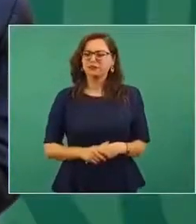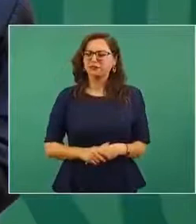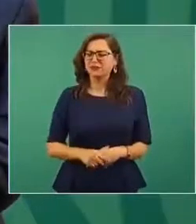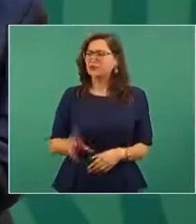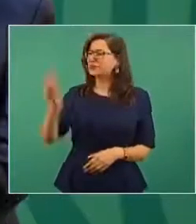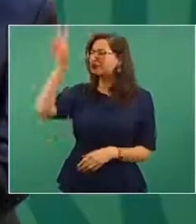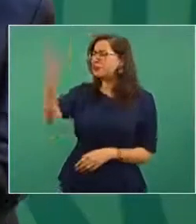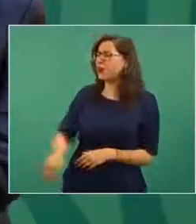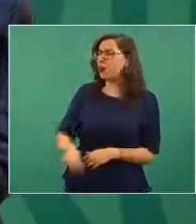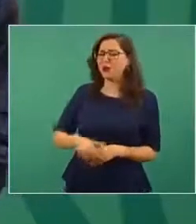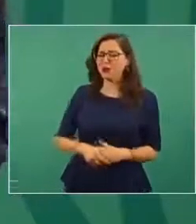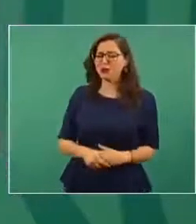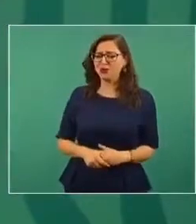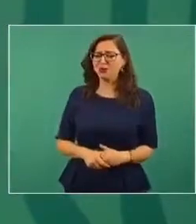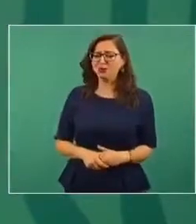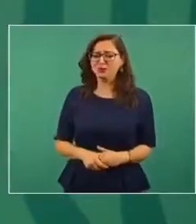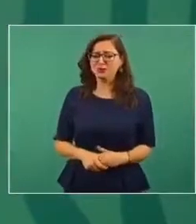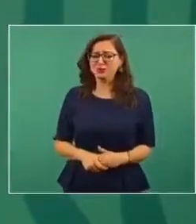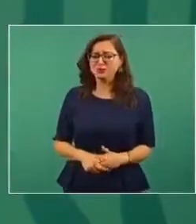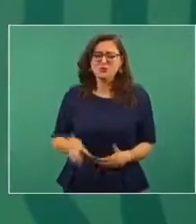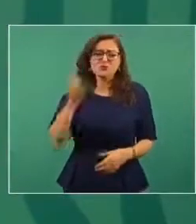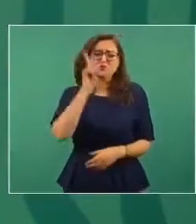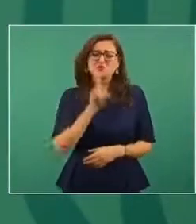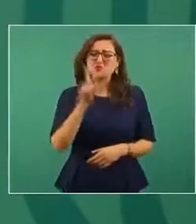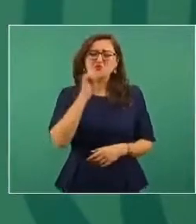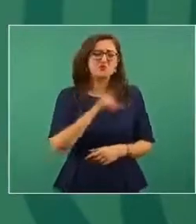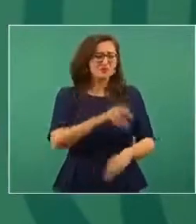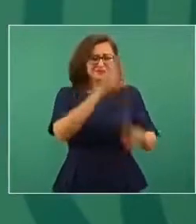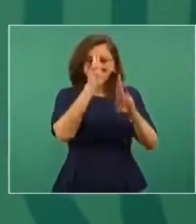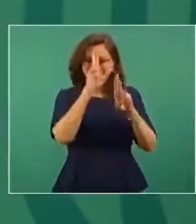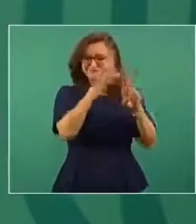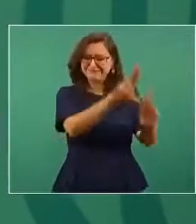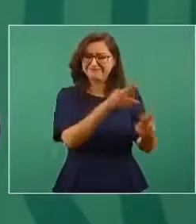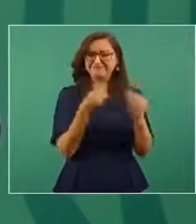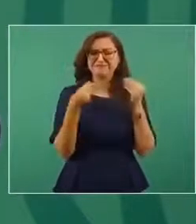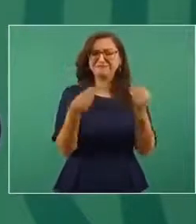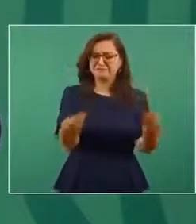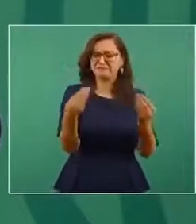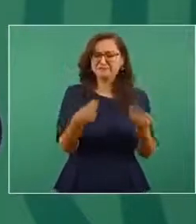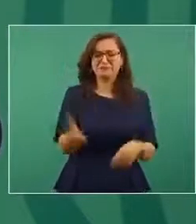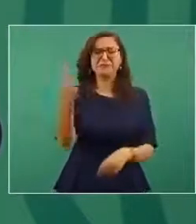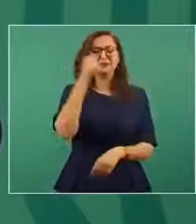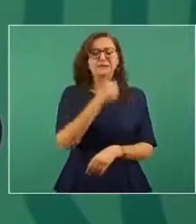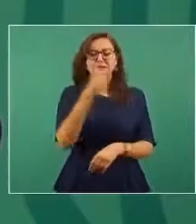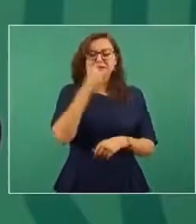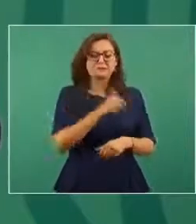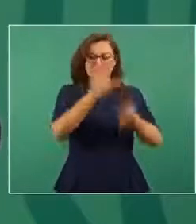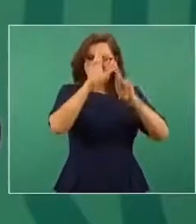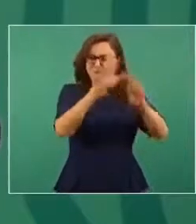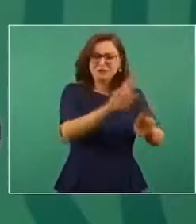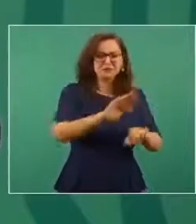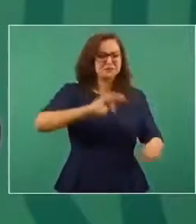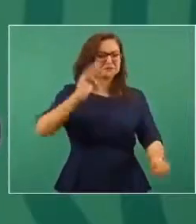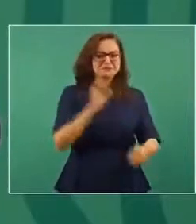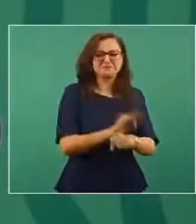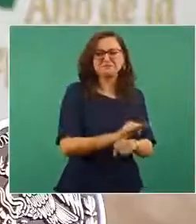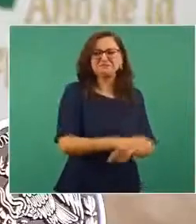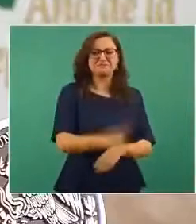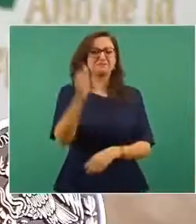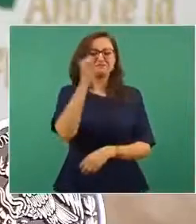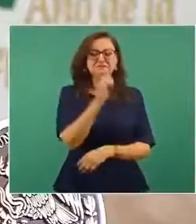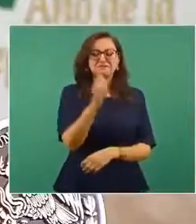nosotros respetamos mucho a las mujeres siempre siempre lo hemos hecho hemos defendido a las mujeres